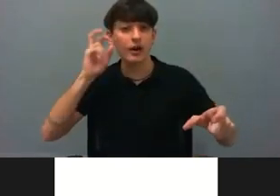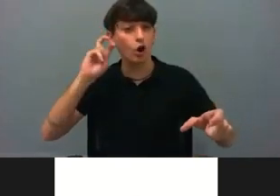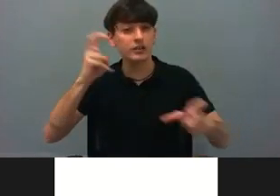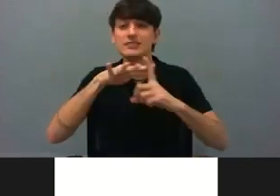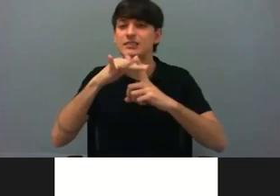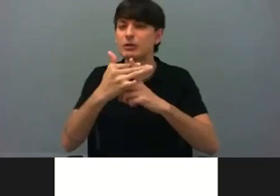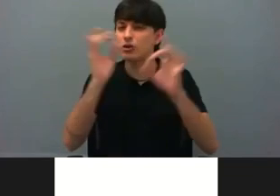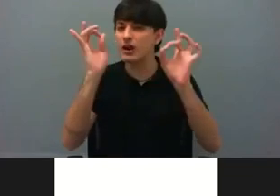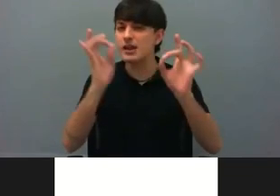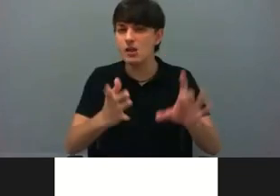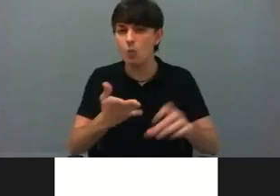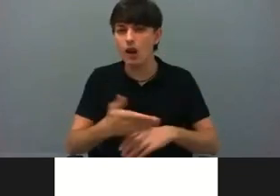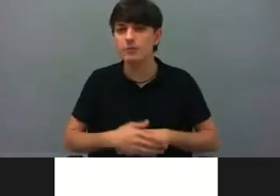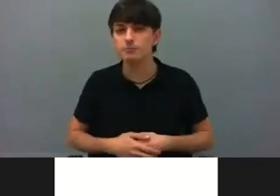situación